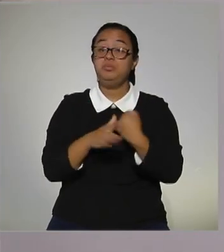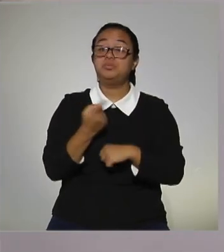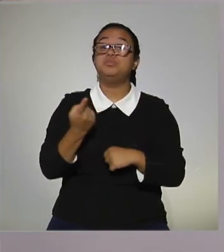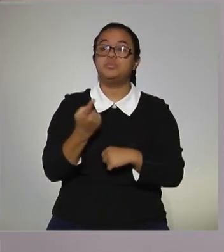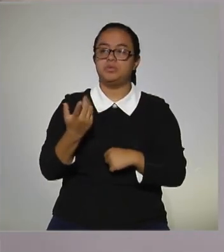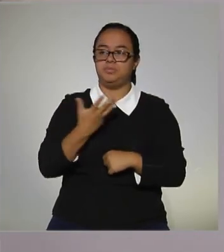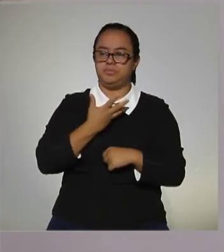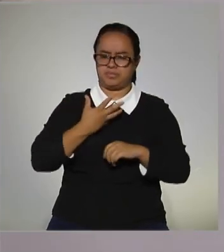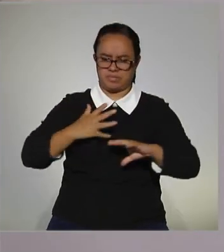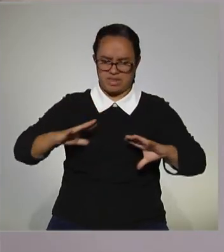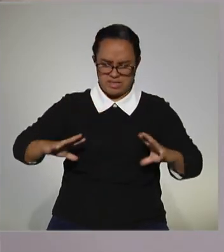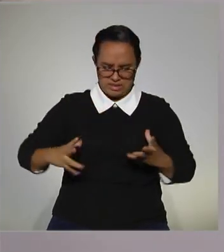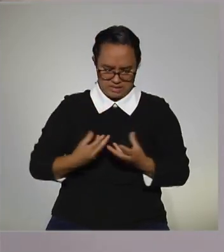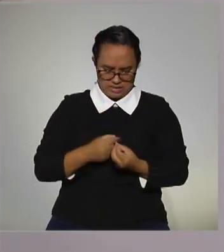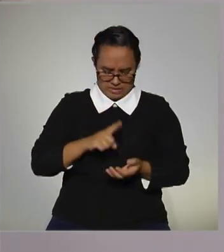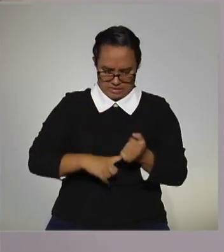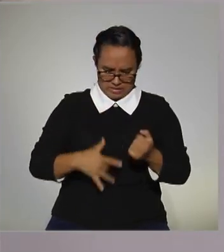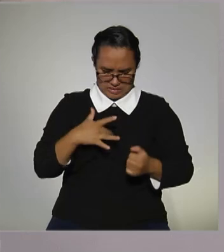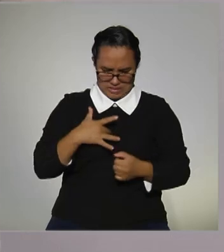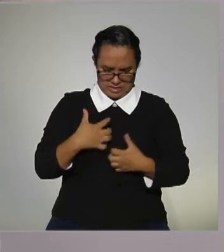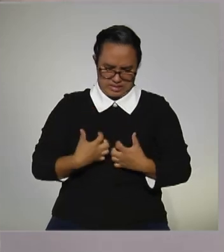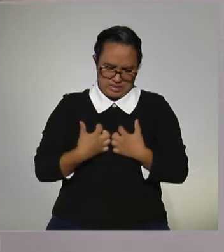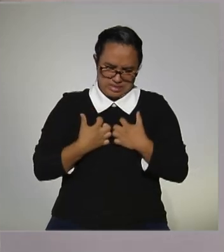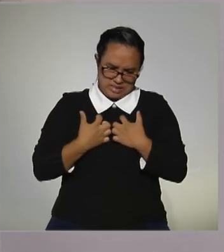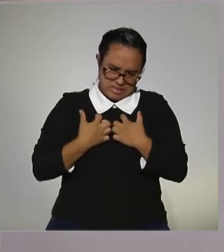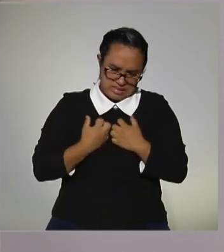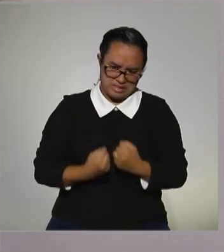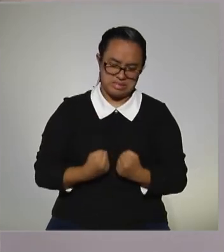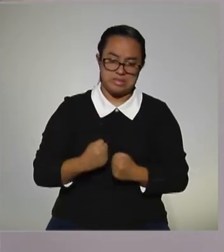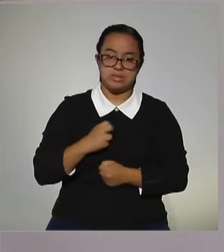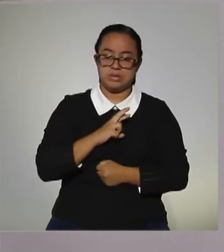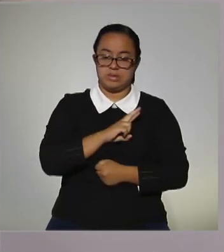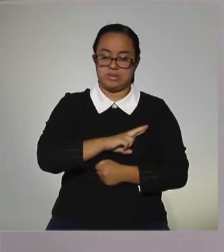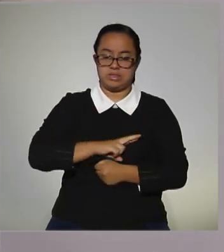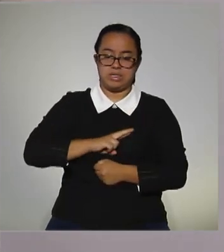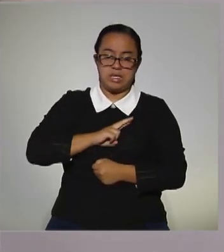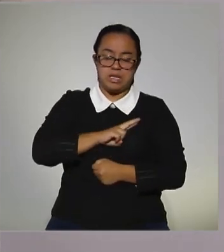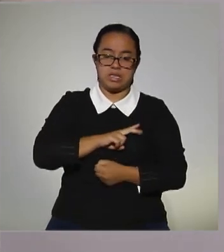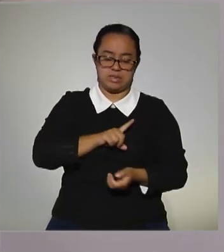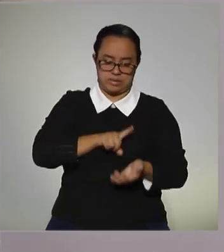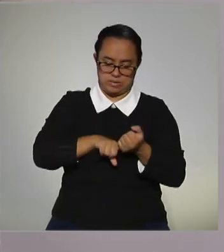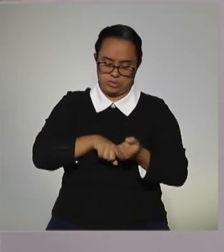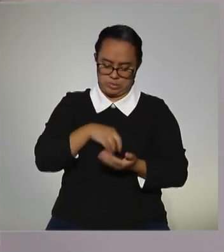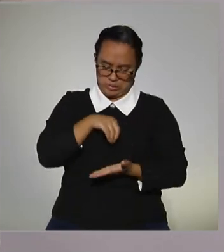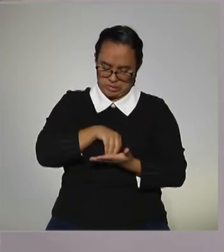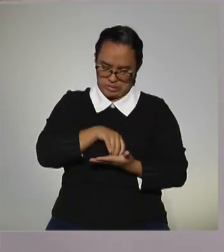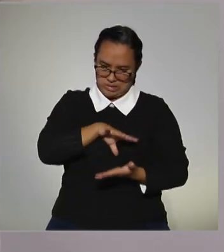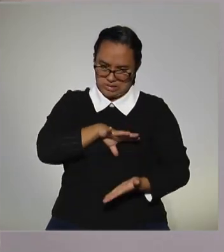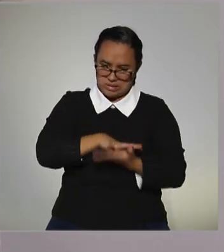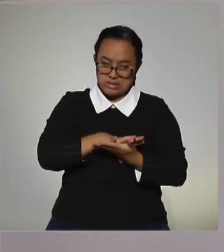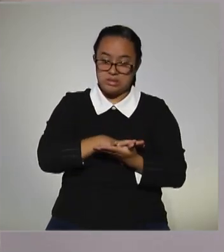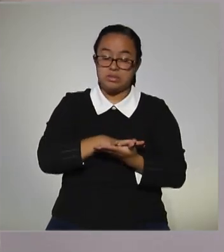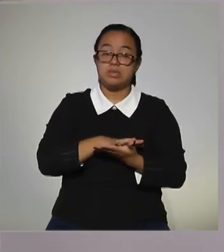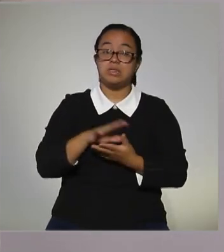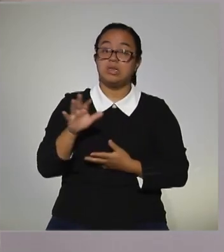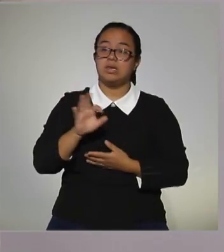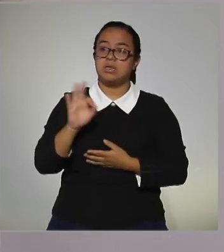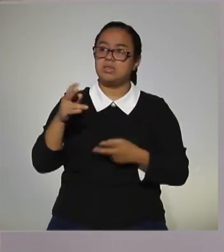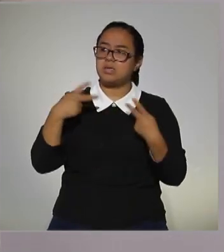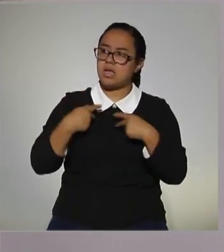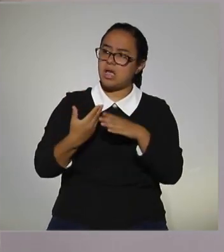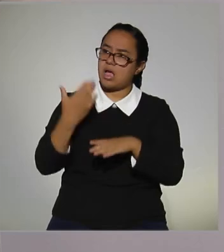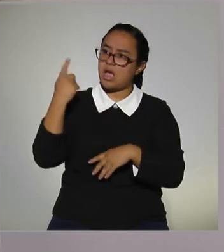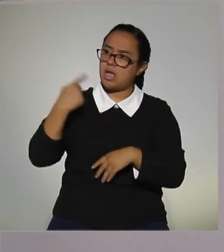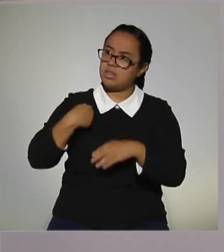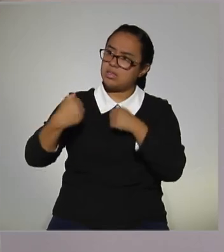acumular ese enojo, ese rencor en nuestro corazón, en nuestra alma, si hay una persona que abusó de